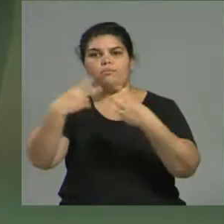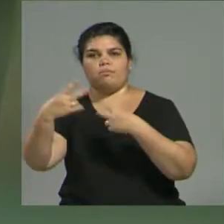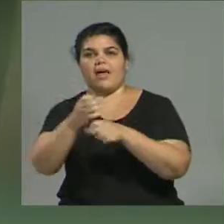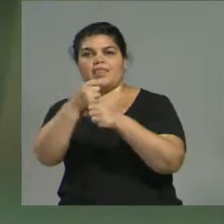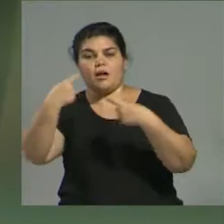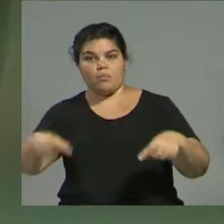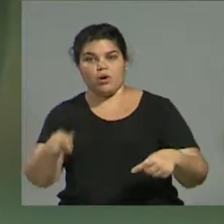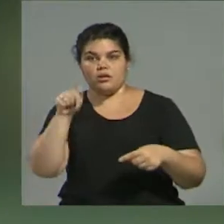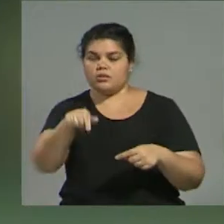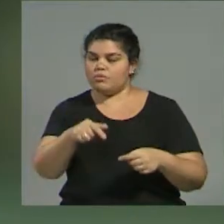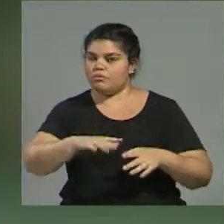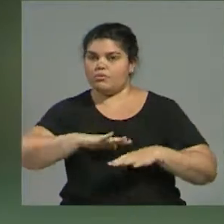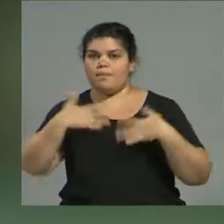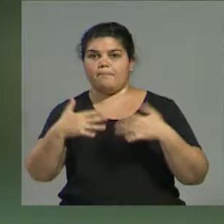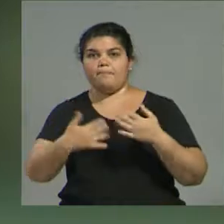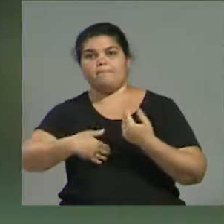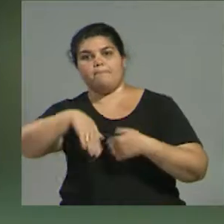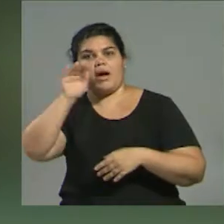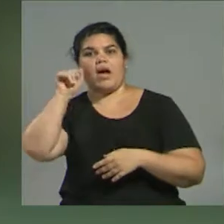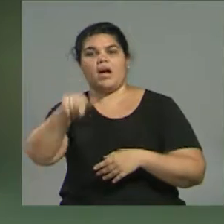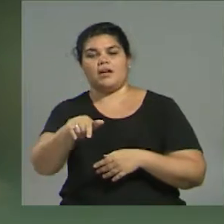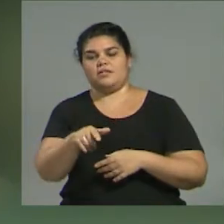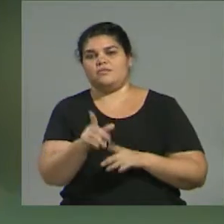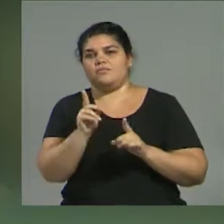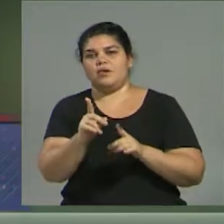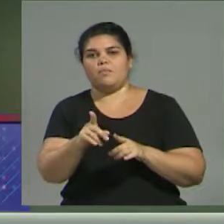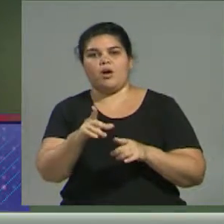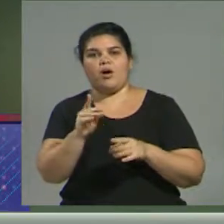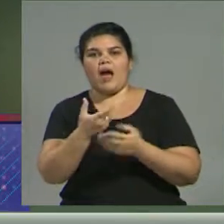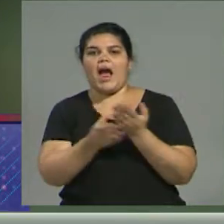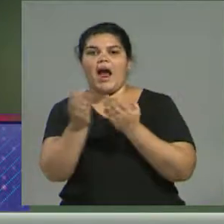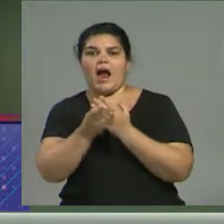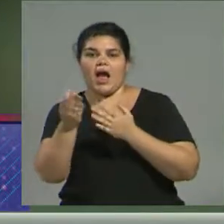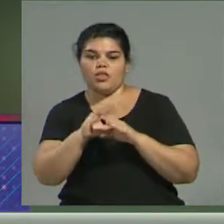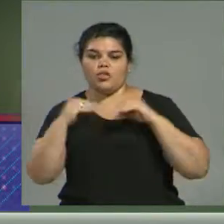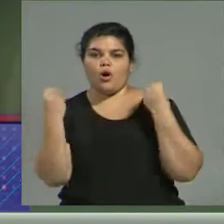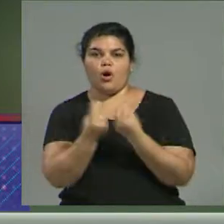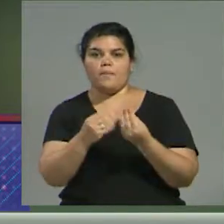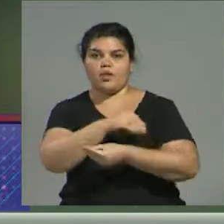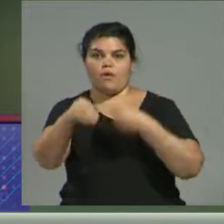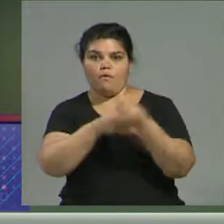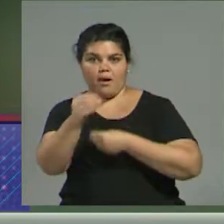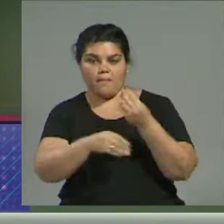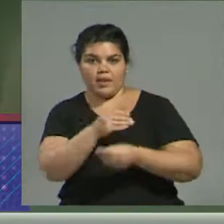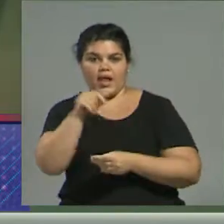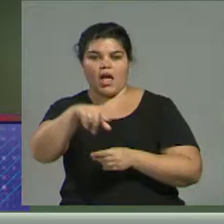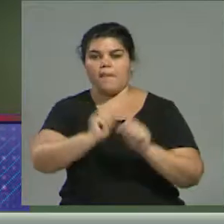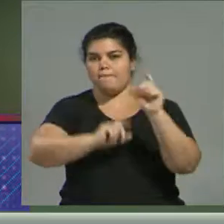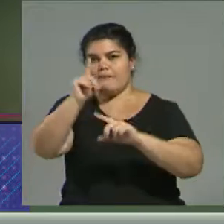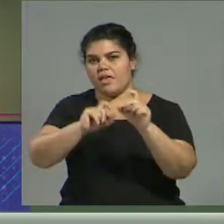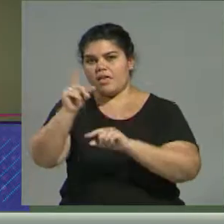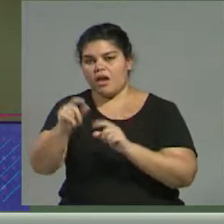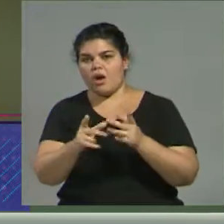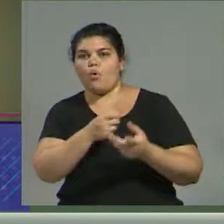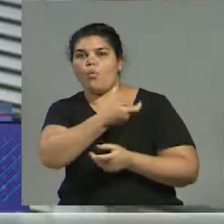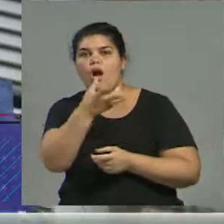el impacto más fuerte se va a dar en lo que se conoce como la canasta básica total, donde se mide el componente del pasaje de colectivo que